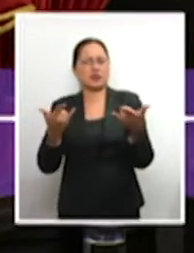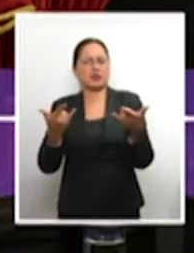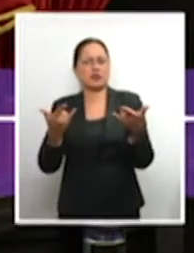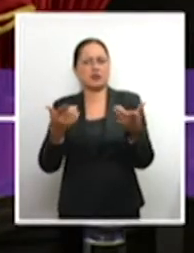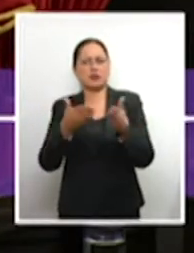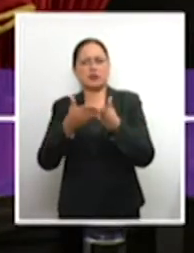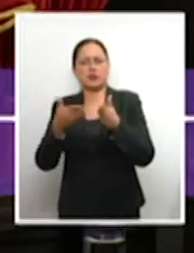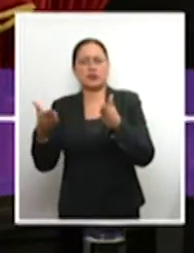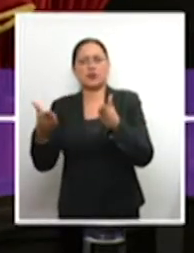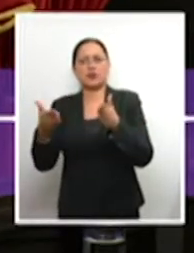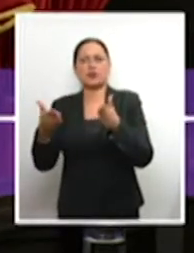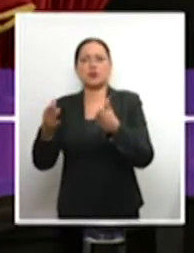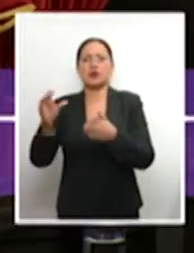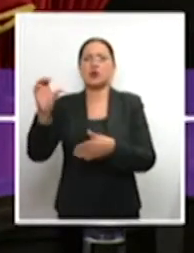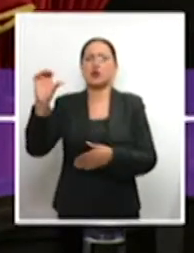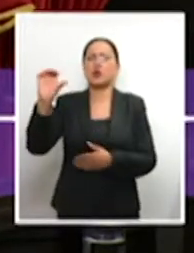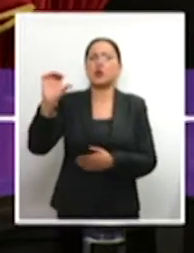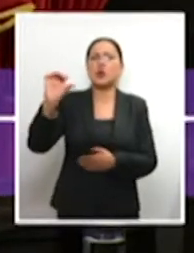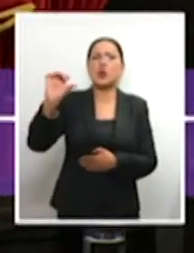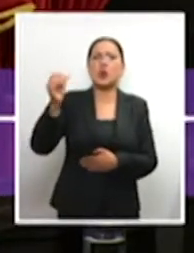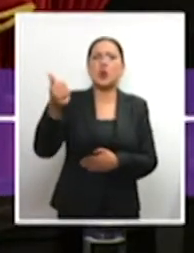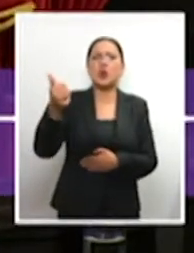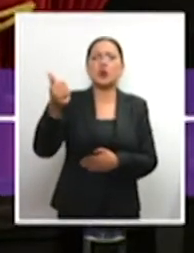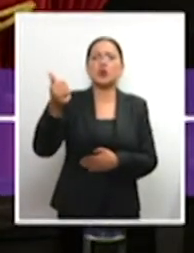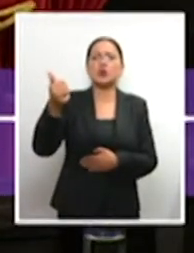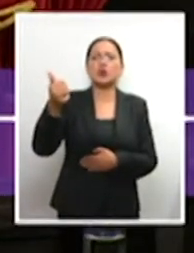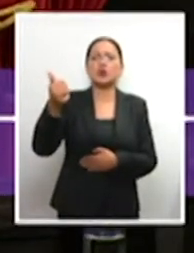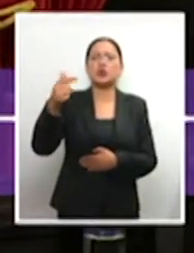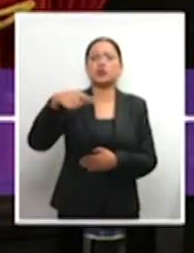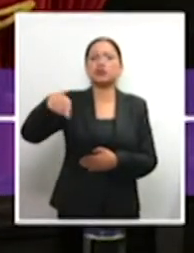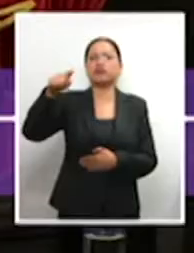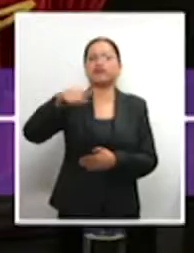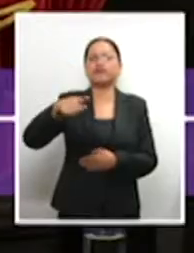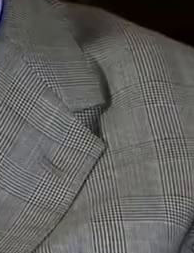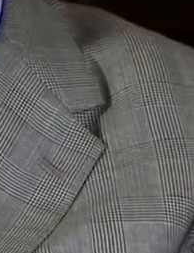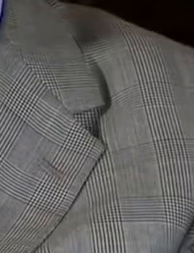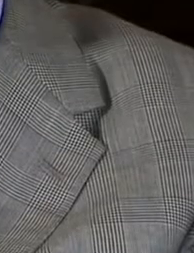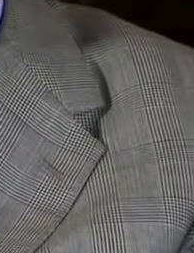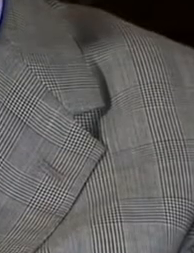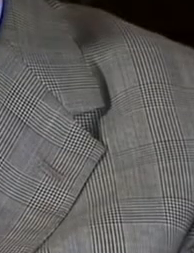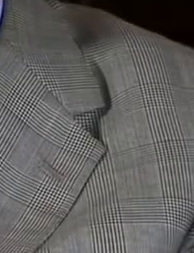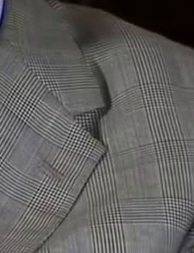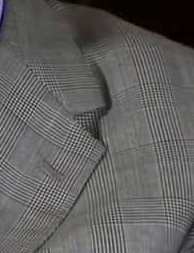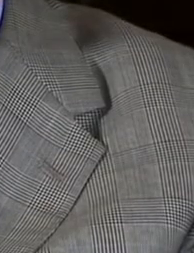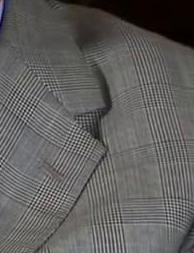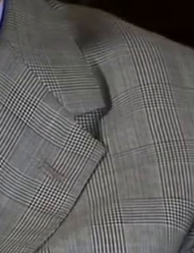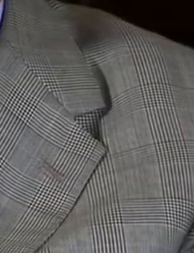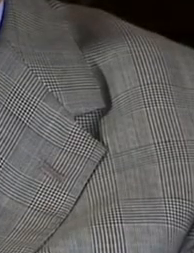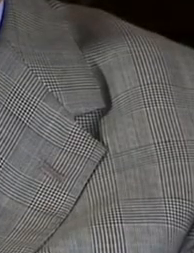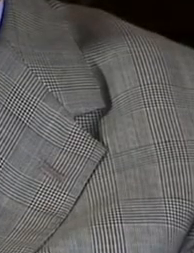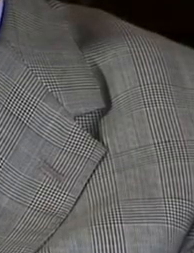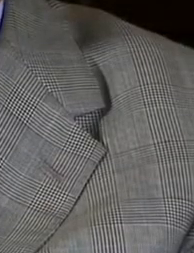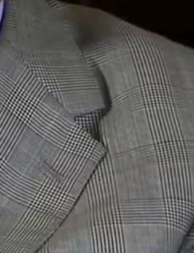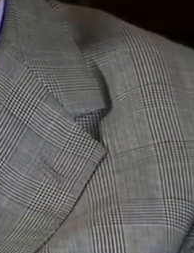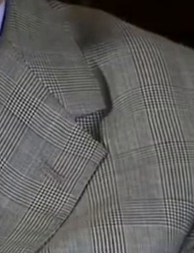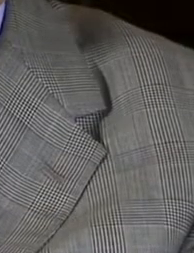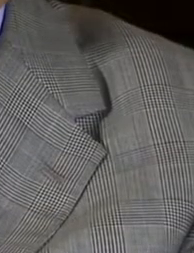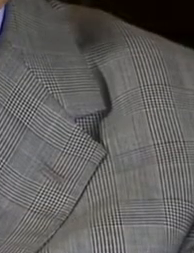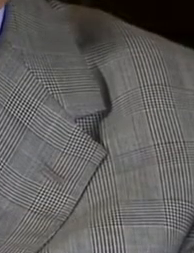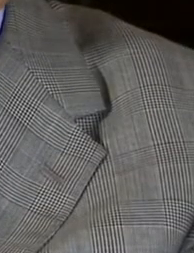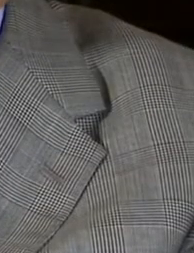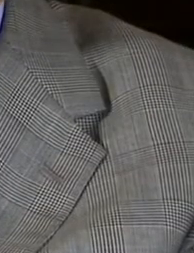paz interior, de convivencia, de desarrollo político y sobre todo de una